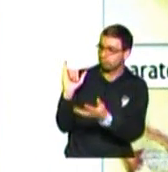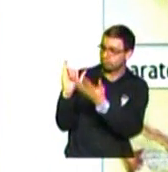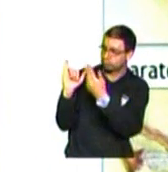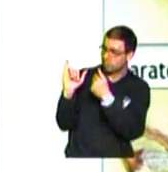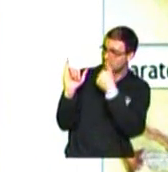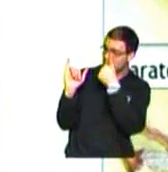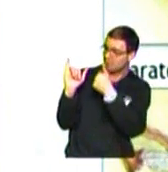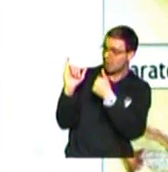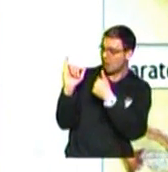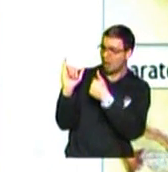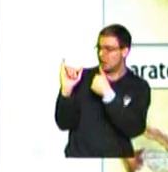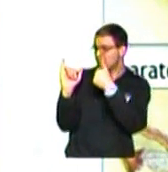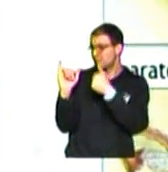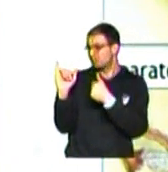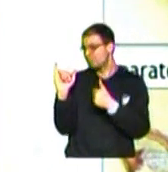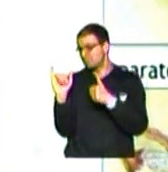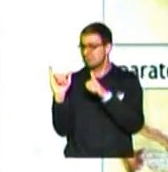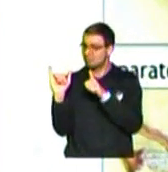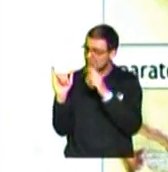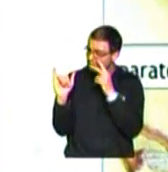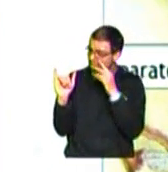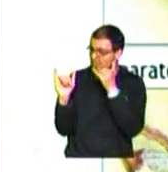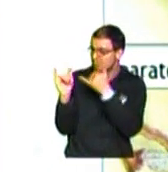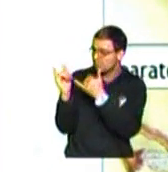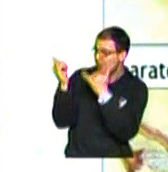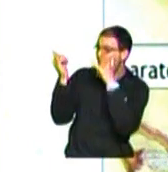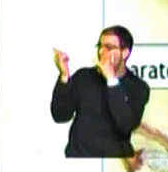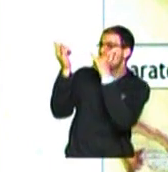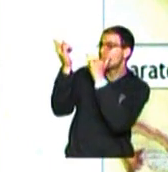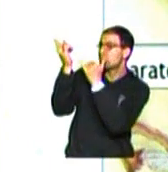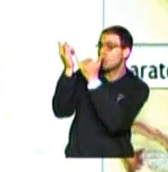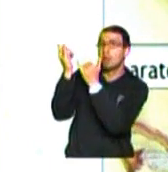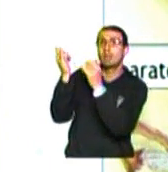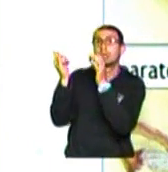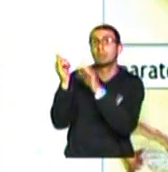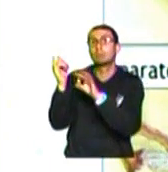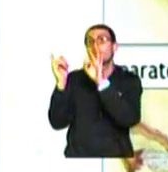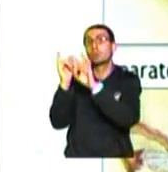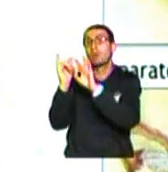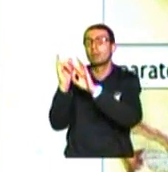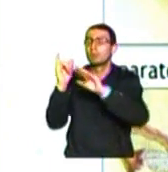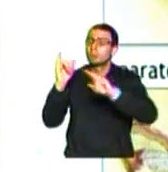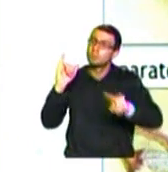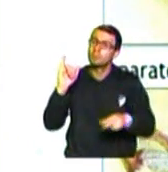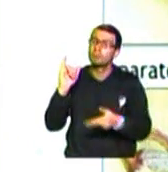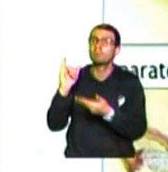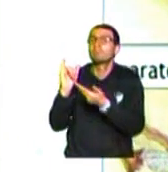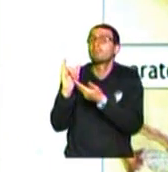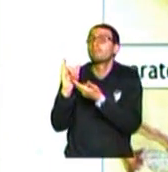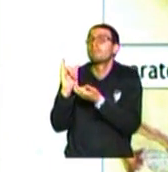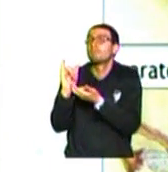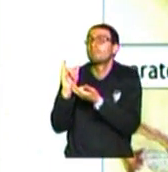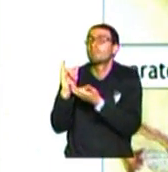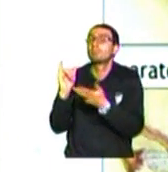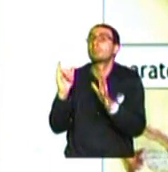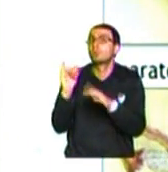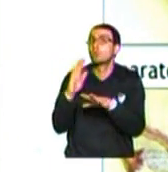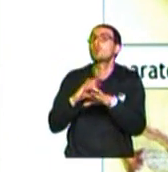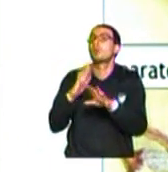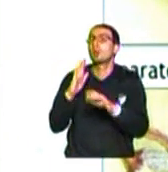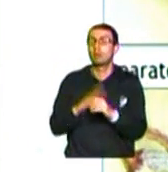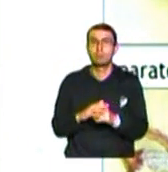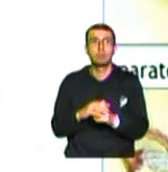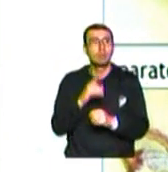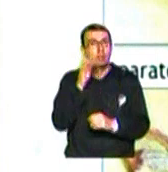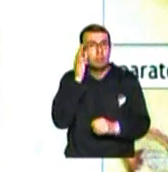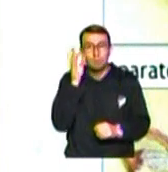tiene ninguna lesión, hay que hacer una ecografía transvaginal. El tacto vaginal es una medición muy grosera, una medición muy, tiene que haber una